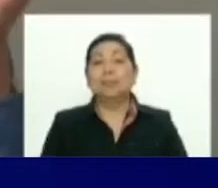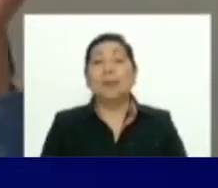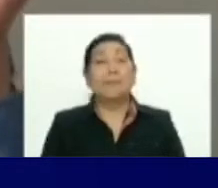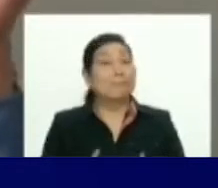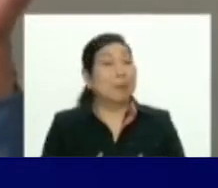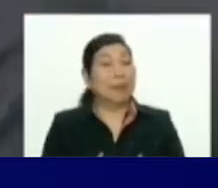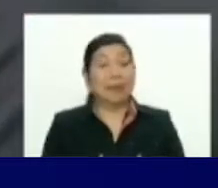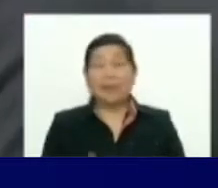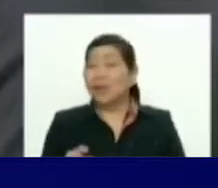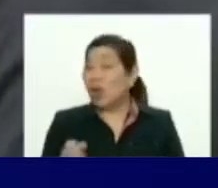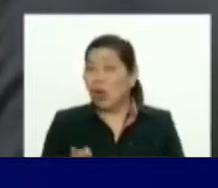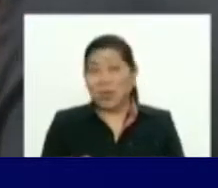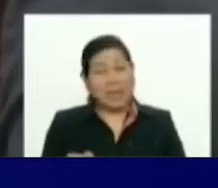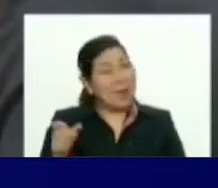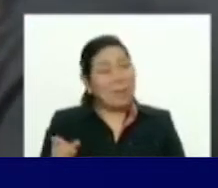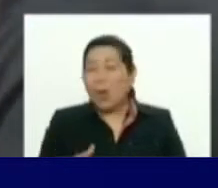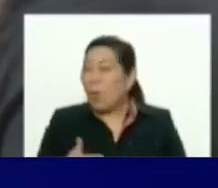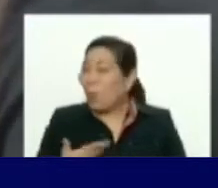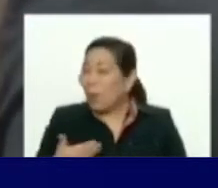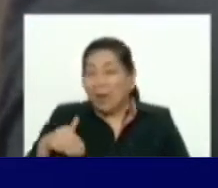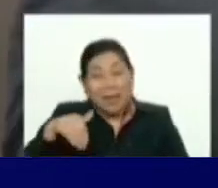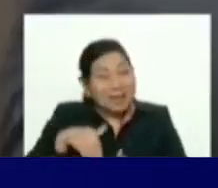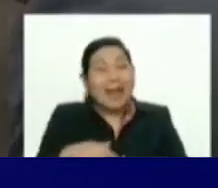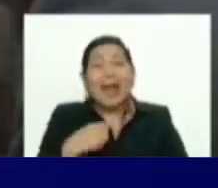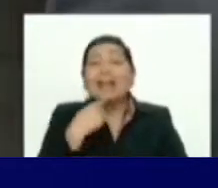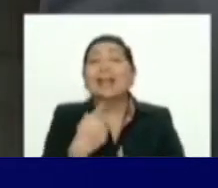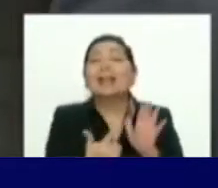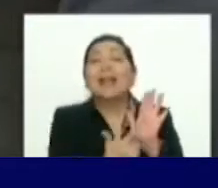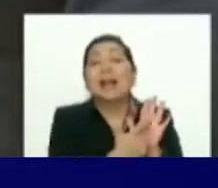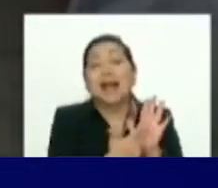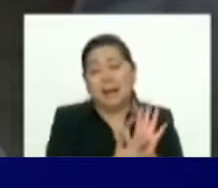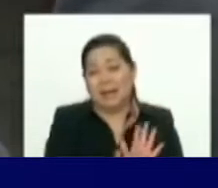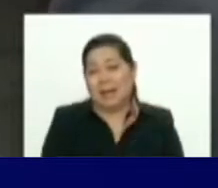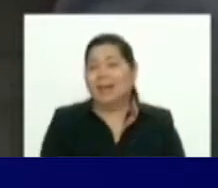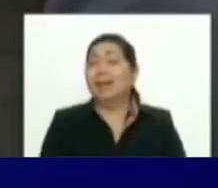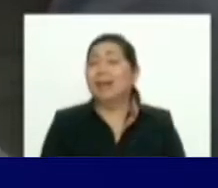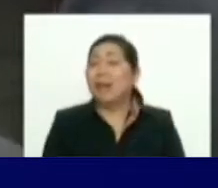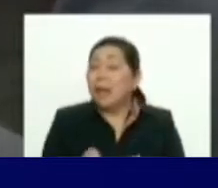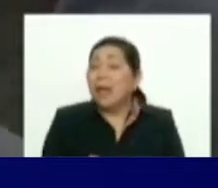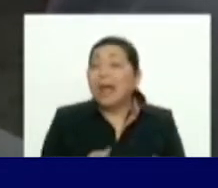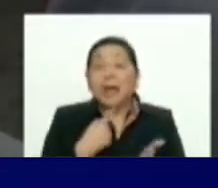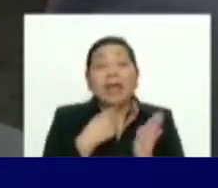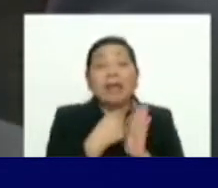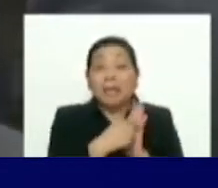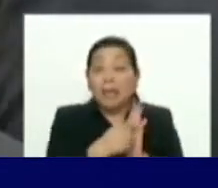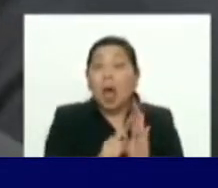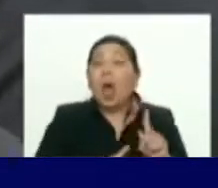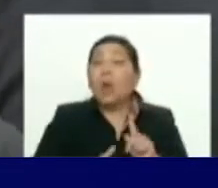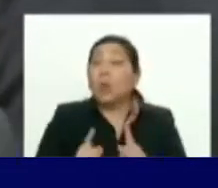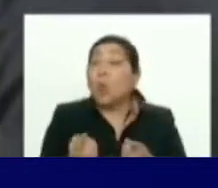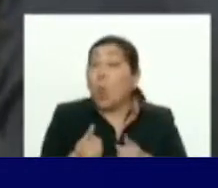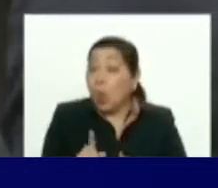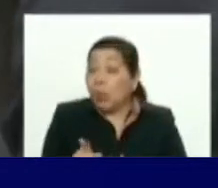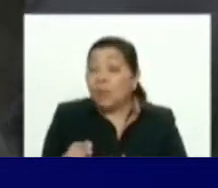Mientras está vigente una condena, la persona no puede postular. Eso dice la ley. Y la ley proscribe que algunos